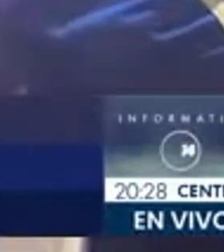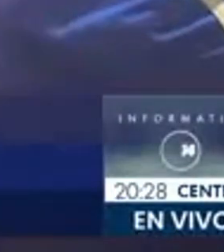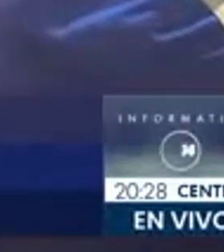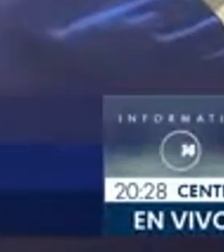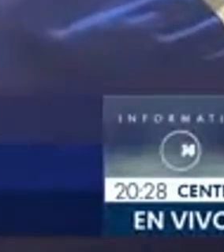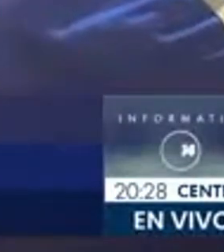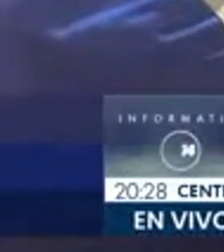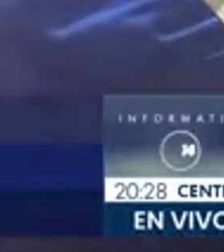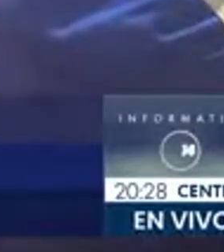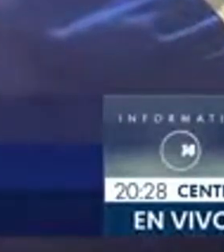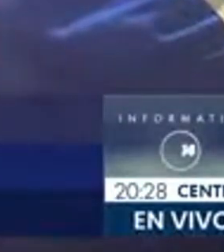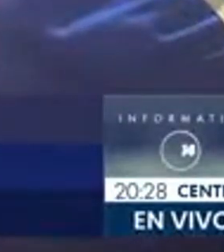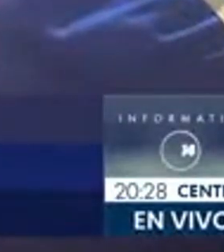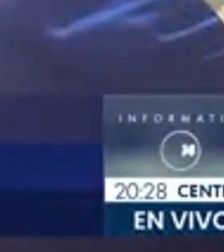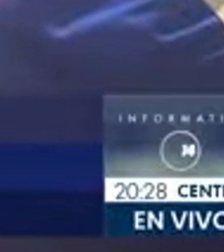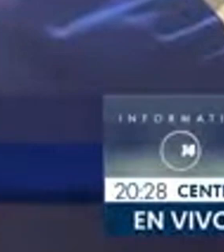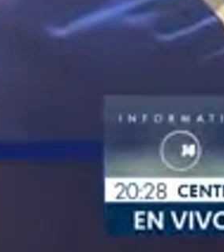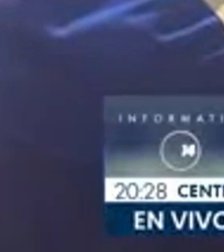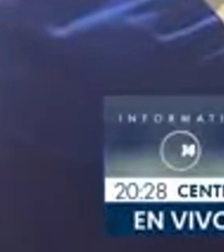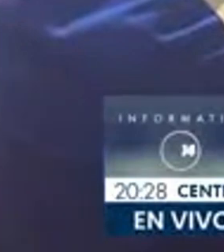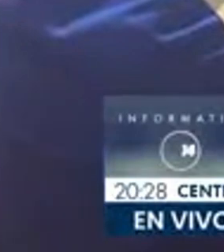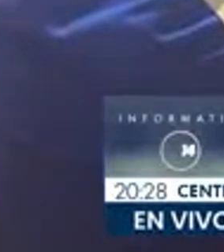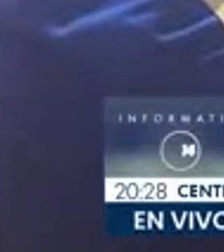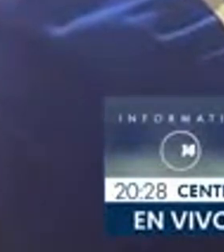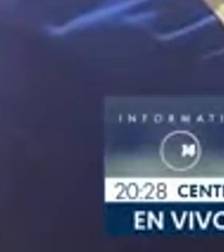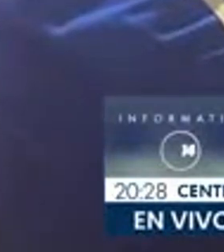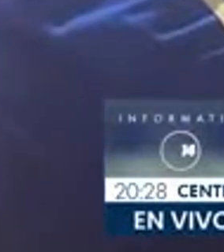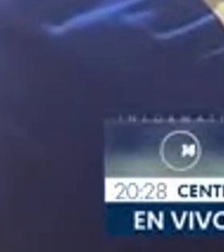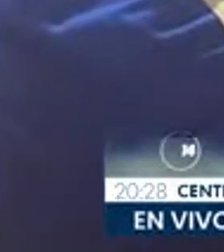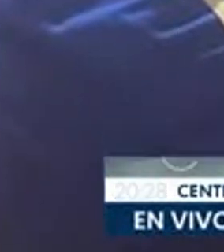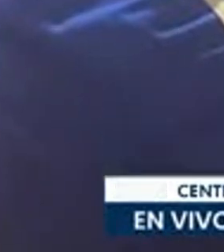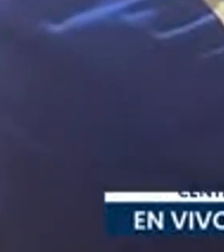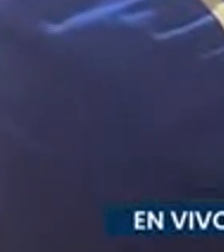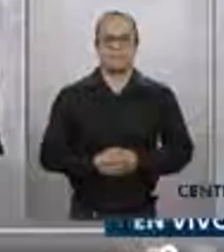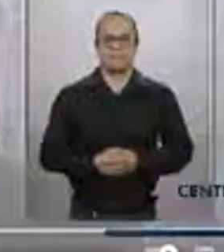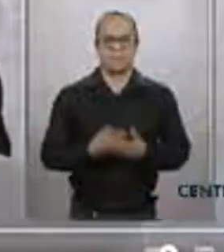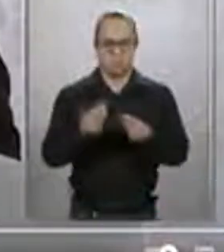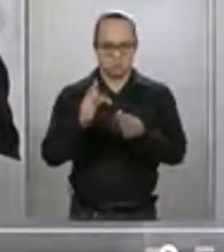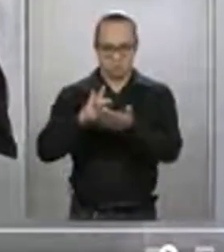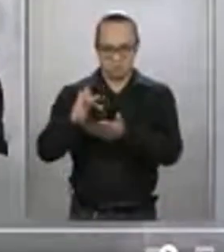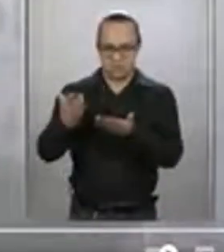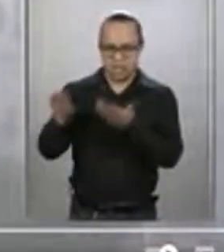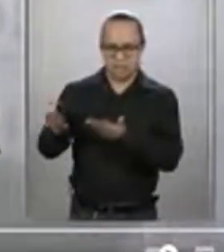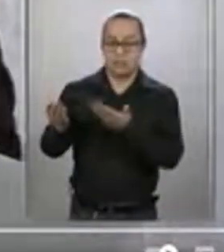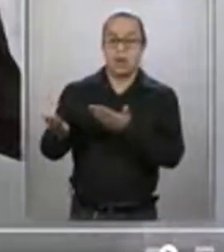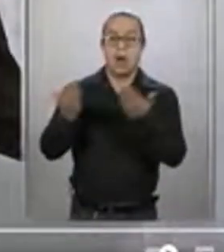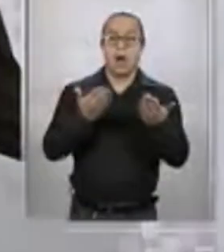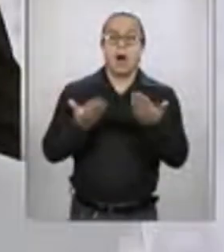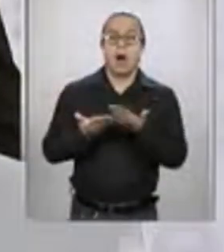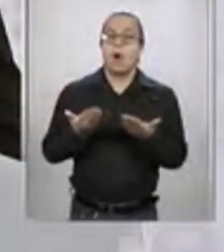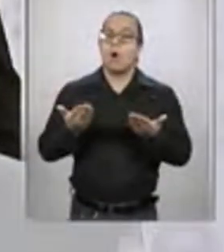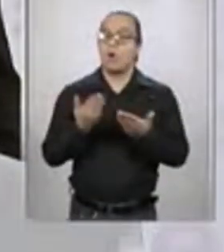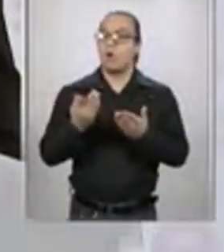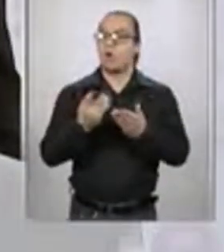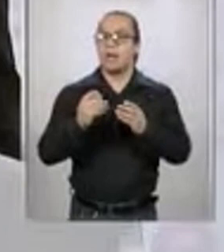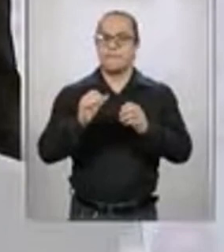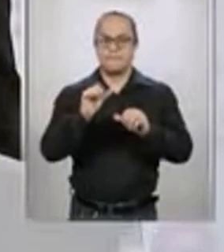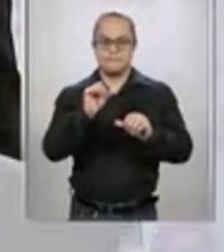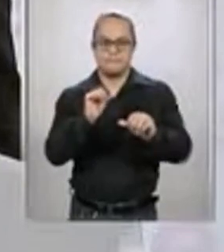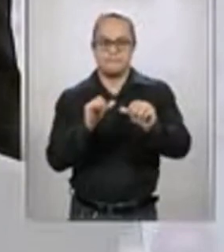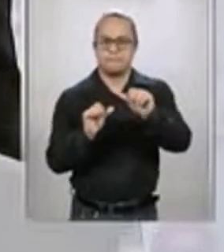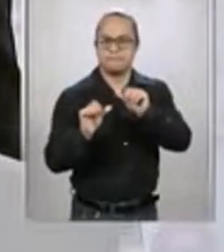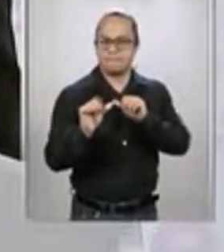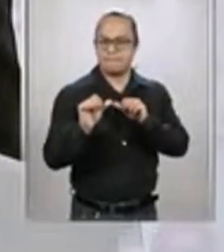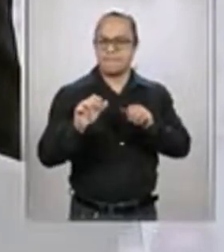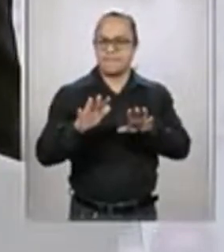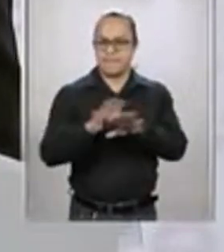Pero Claudia, vamos a ver qué sucede adentro. Gracias, candidata. Vamos ahora a un intercambio. Voy a